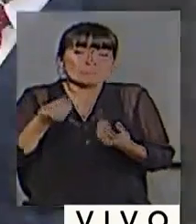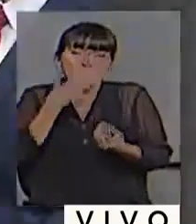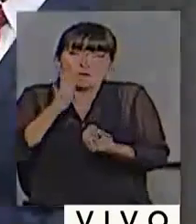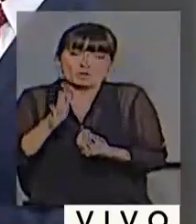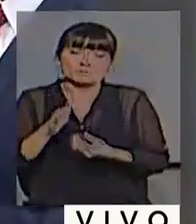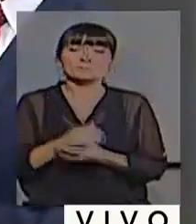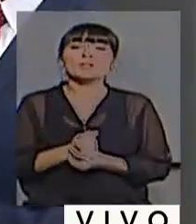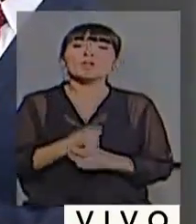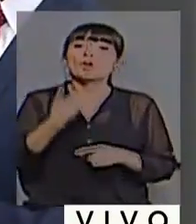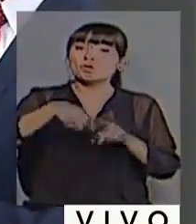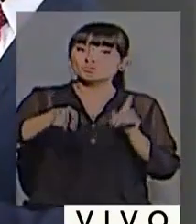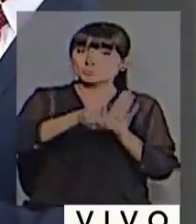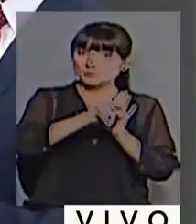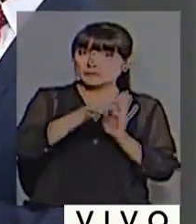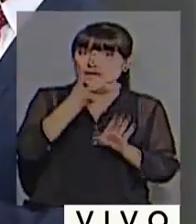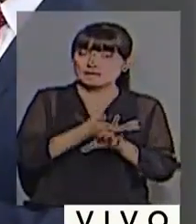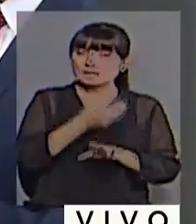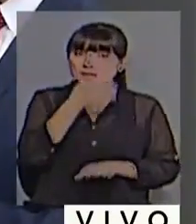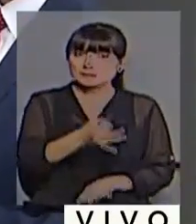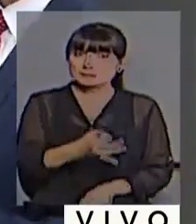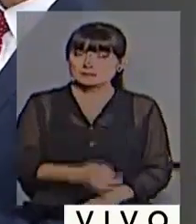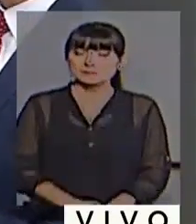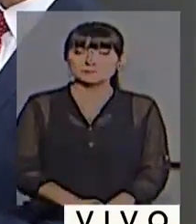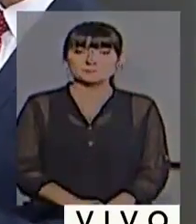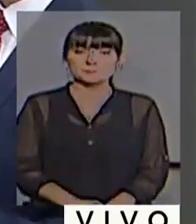por ahí dice lo siguiente.